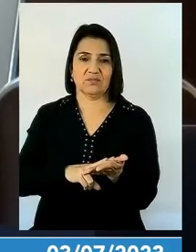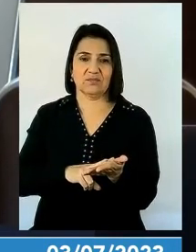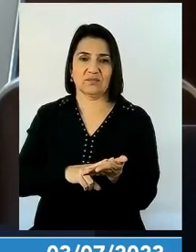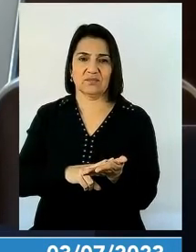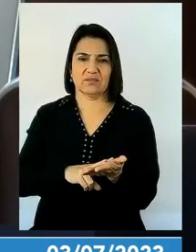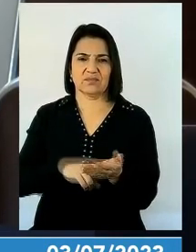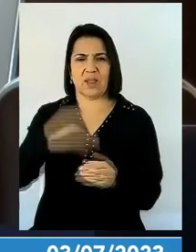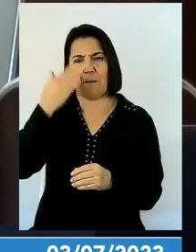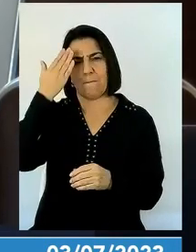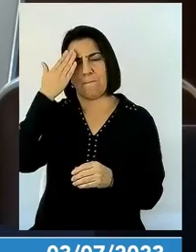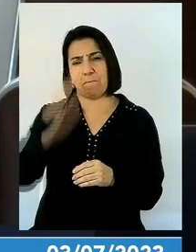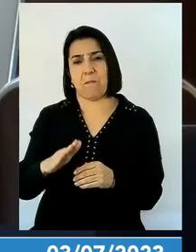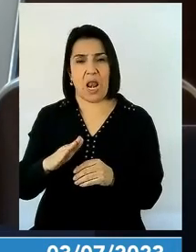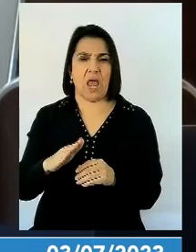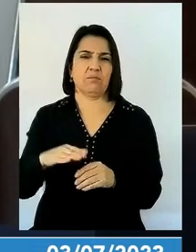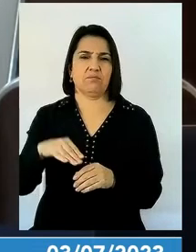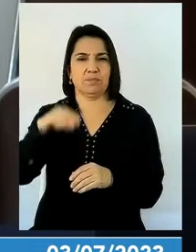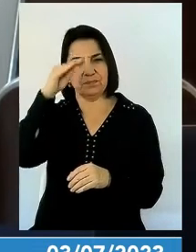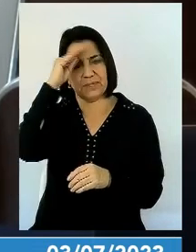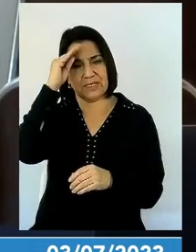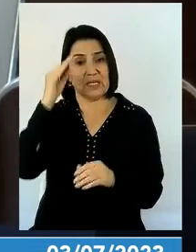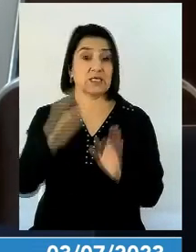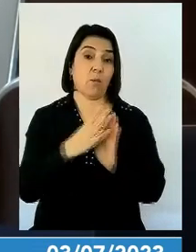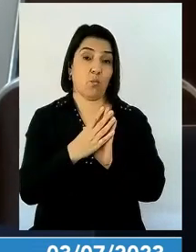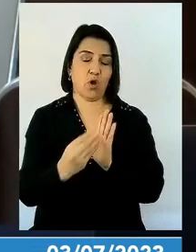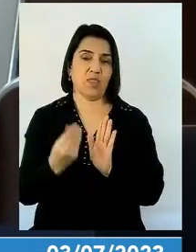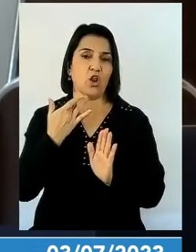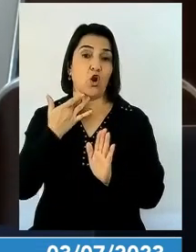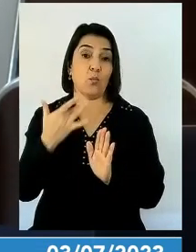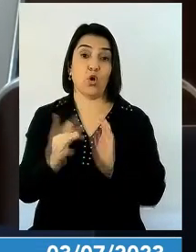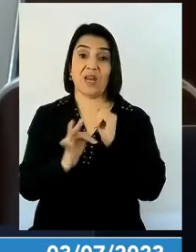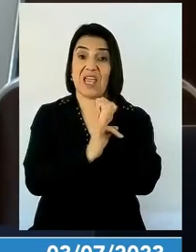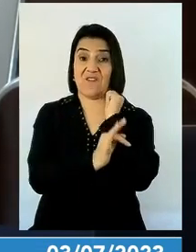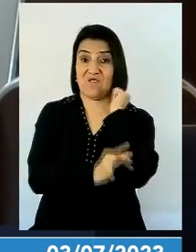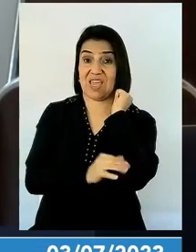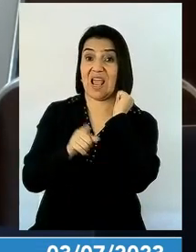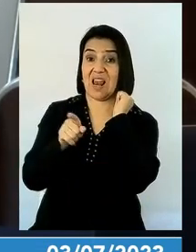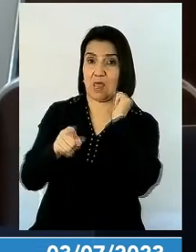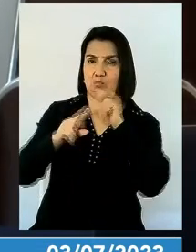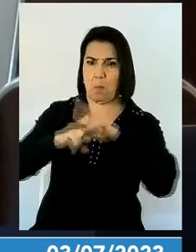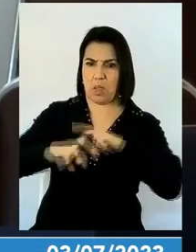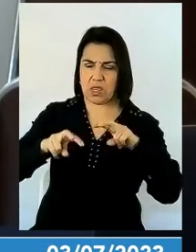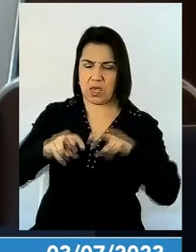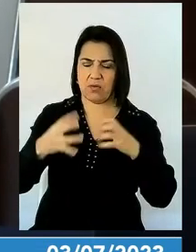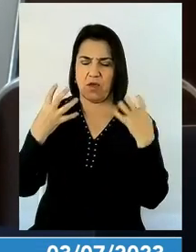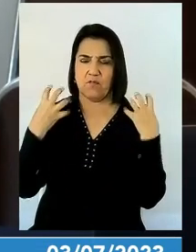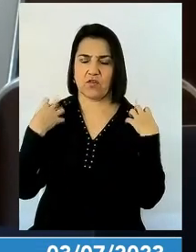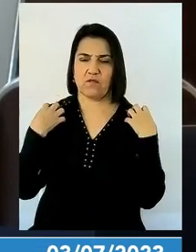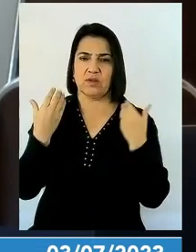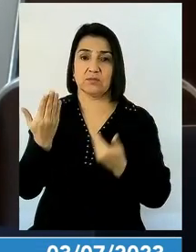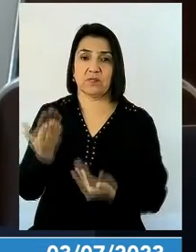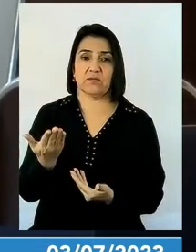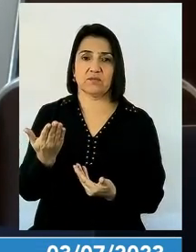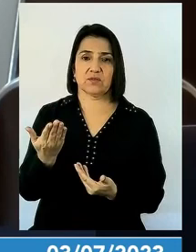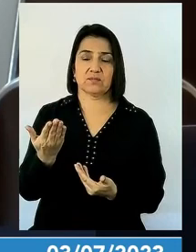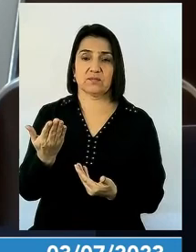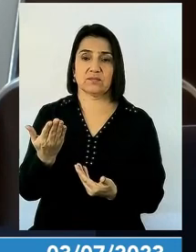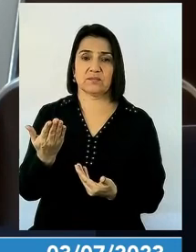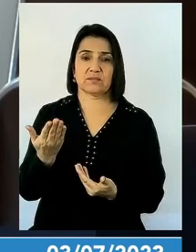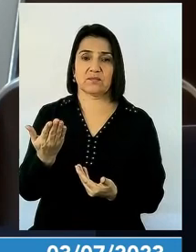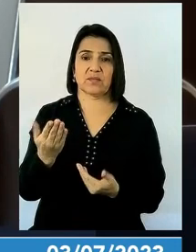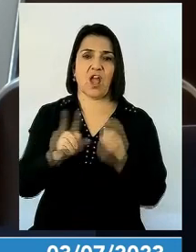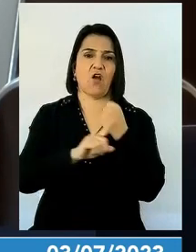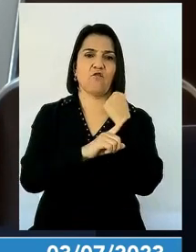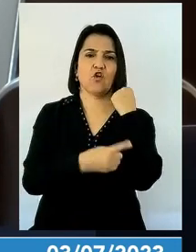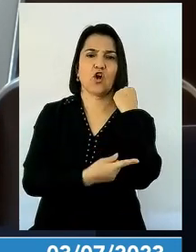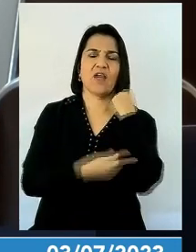referente porque, en definitiva, el fiscal que él tenía la causa había sido abogado en la municipalidad, por lo tanto,